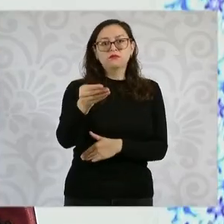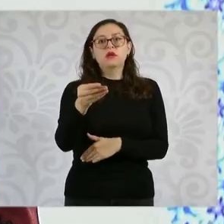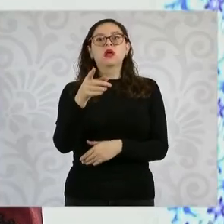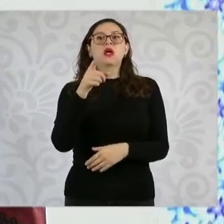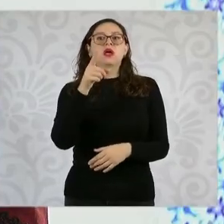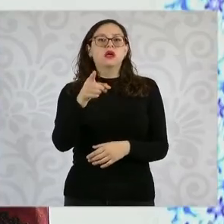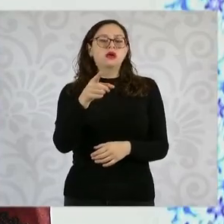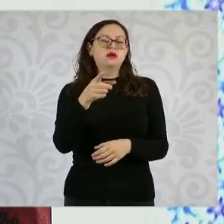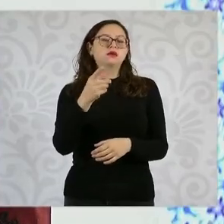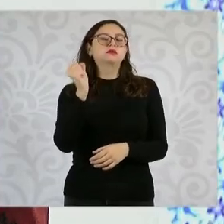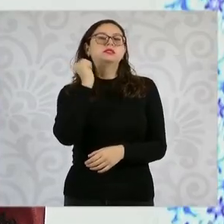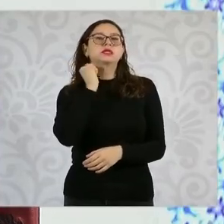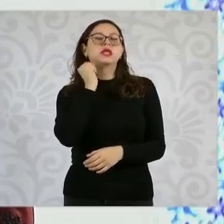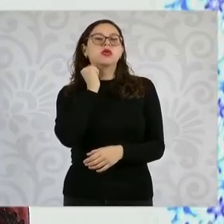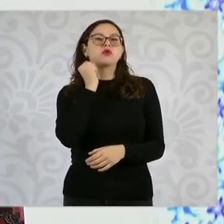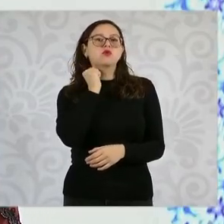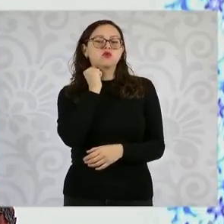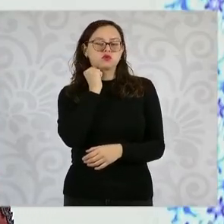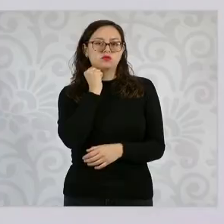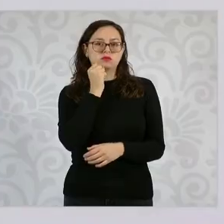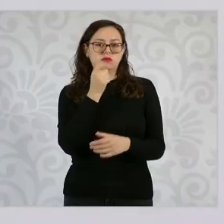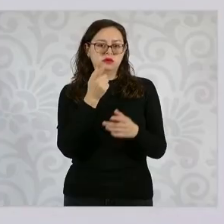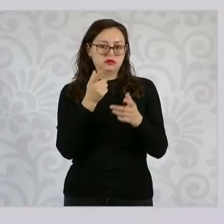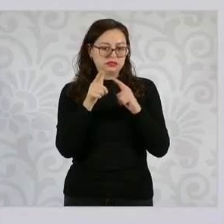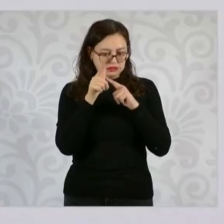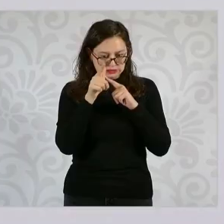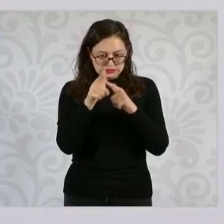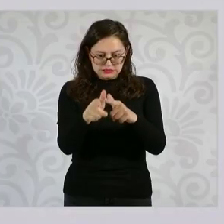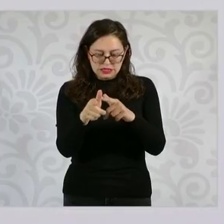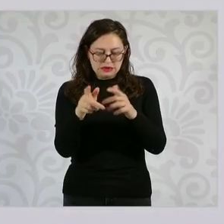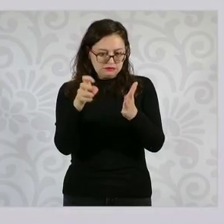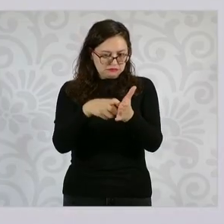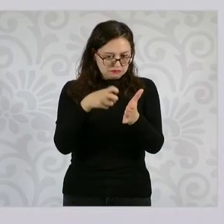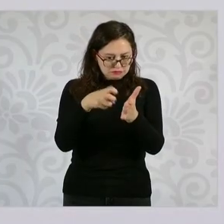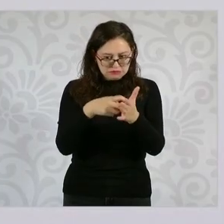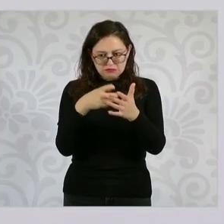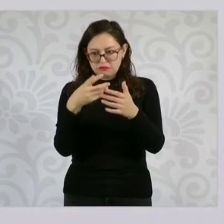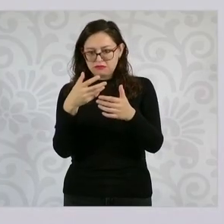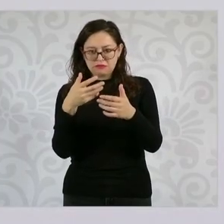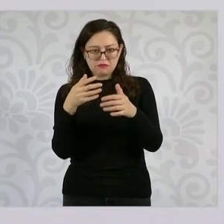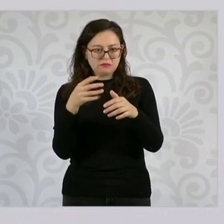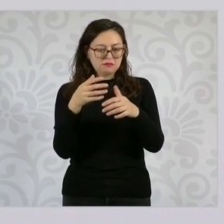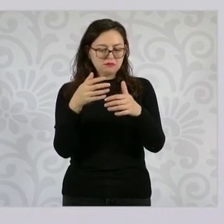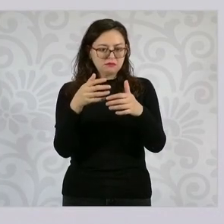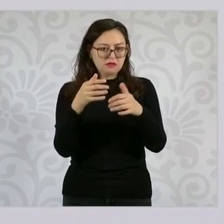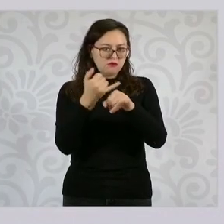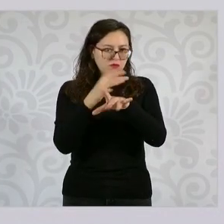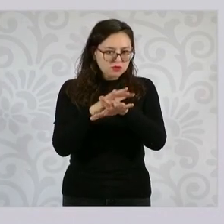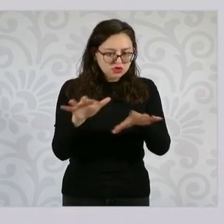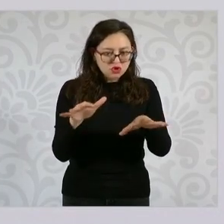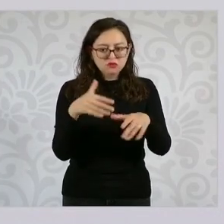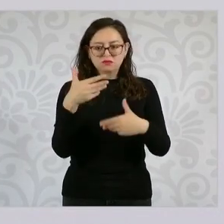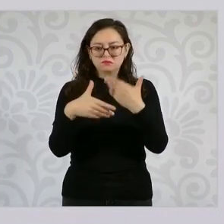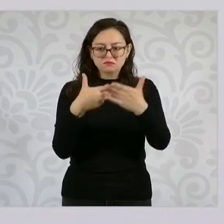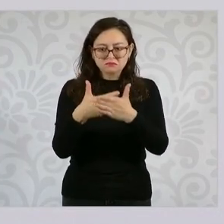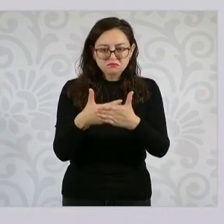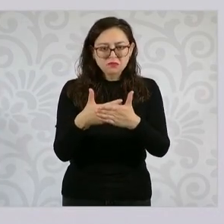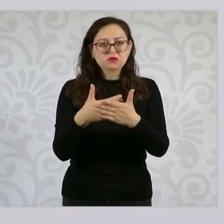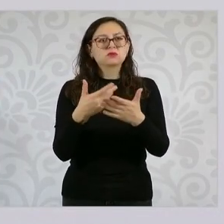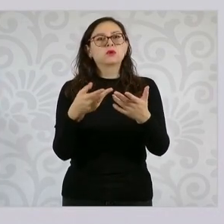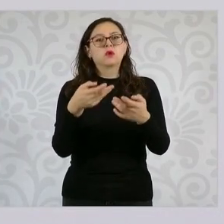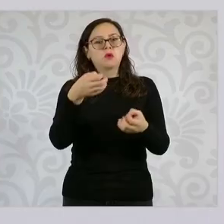Origen para continuar trabajando y dando información y certeza de lo que será la